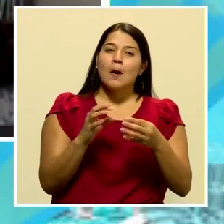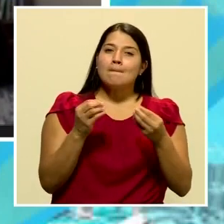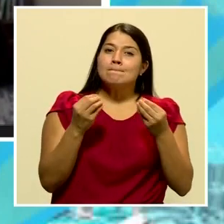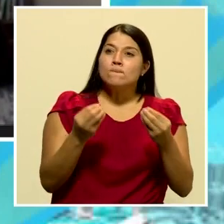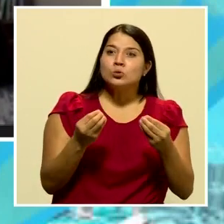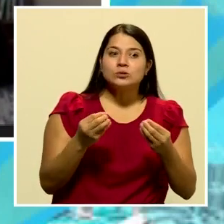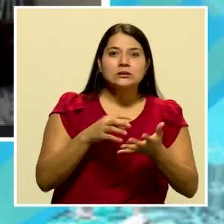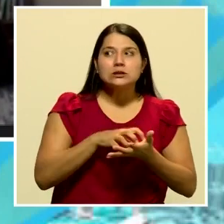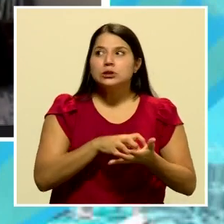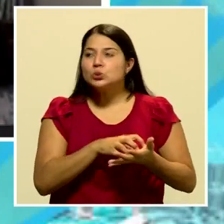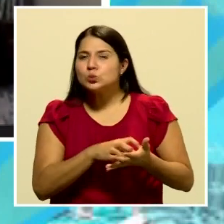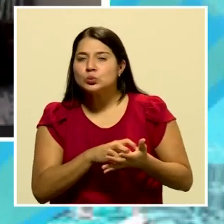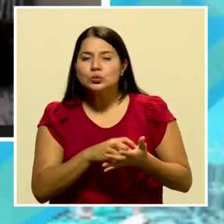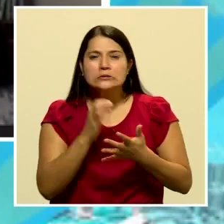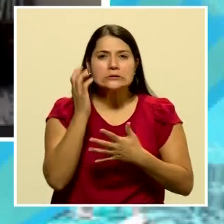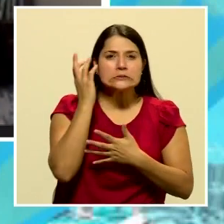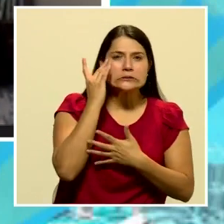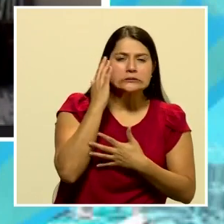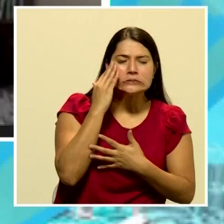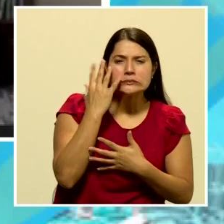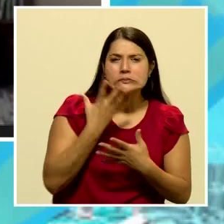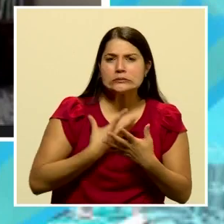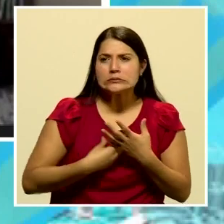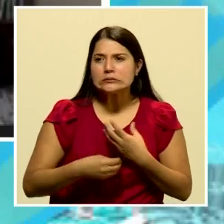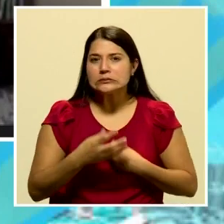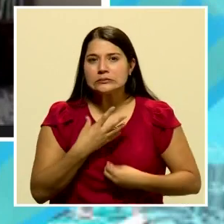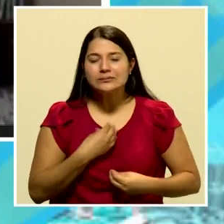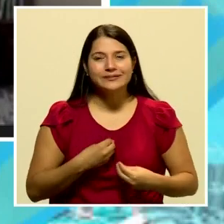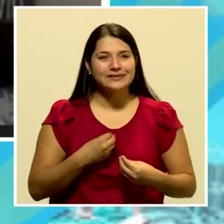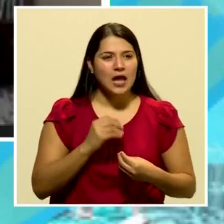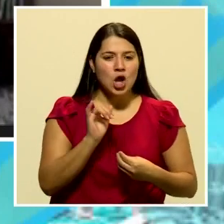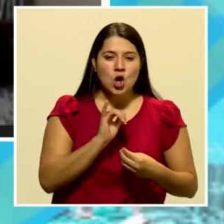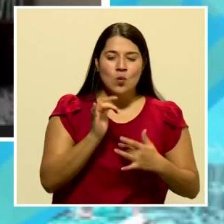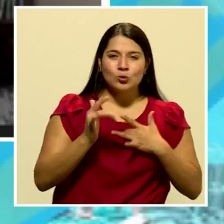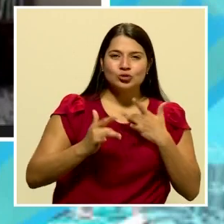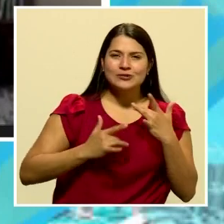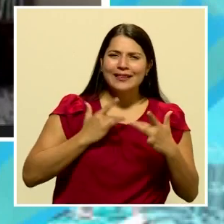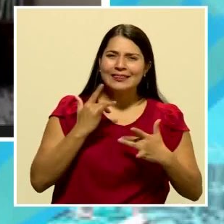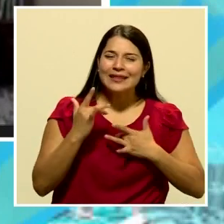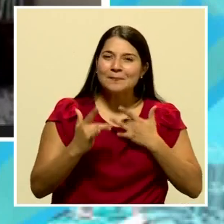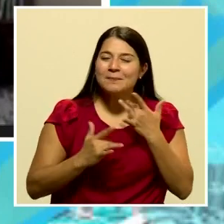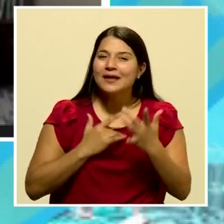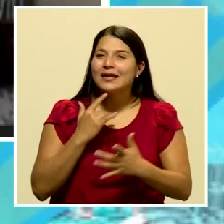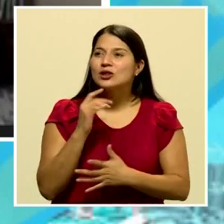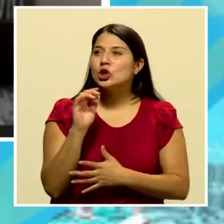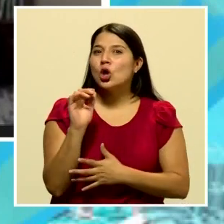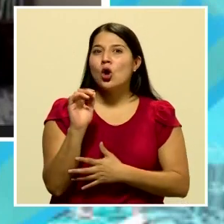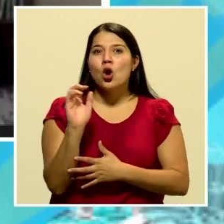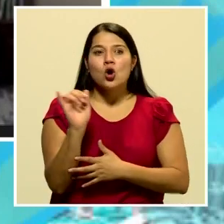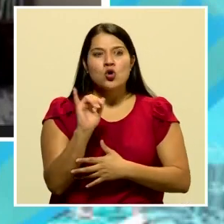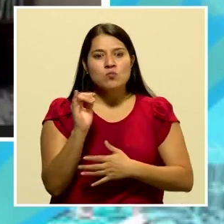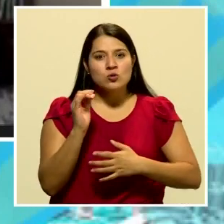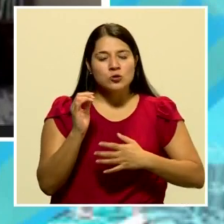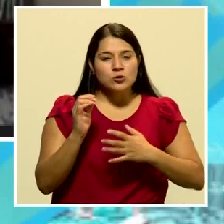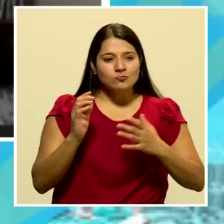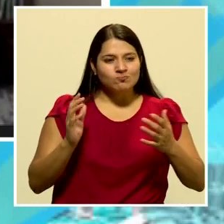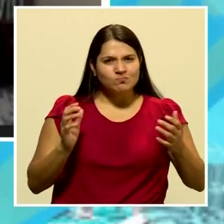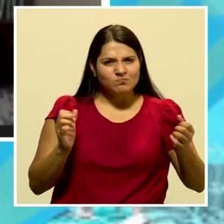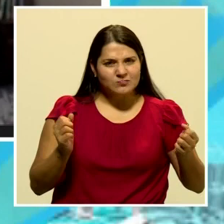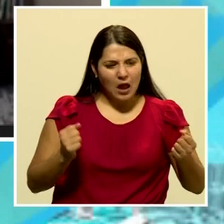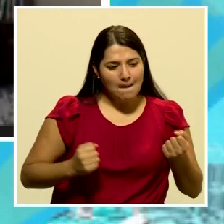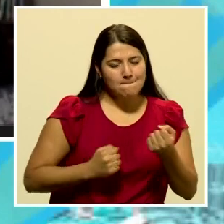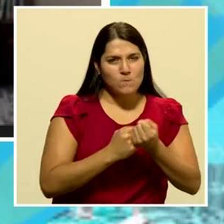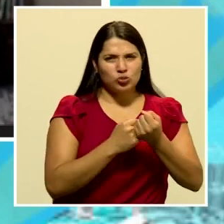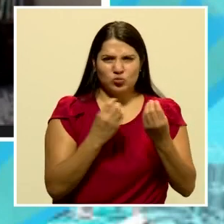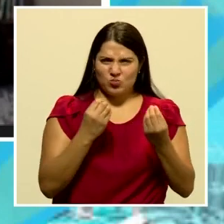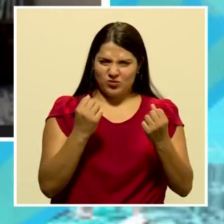tanta incertidumbre es un sentimiento y un combustible muy valioso. Así que les agradezco